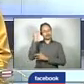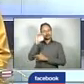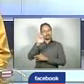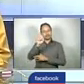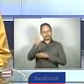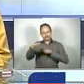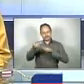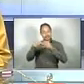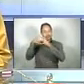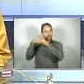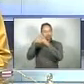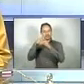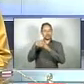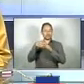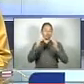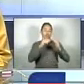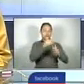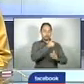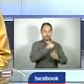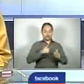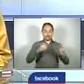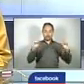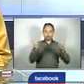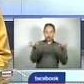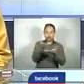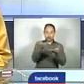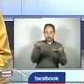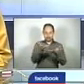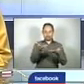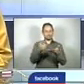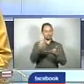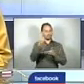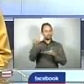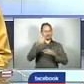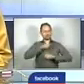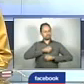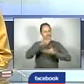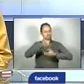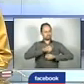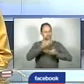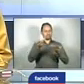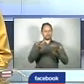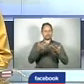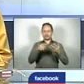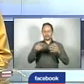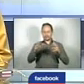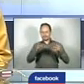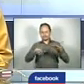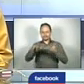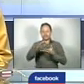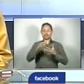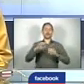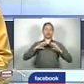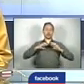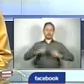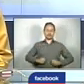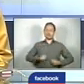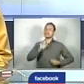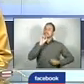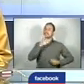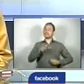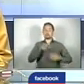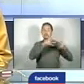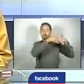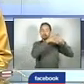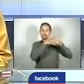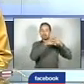de negocios de Estados Unidos y el presidente Nayib Bukele sigue generando reacciones. Y pese a esta controversia, el gobierno sostiene que las relaciones con el